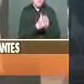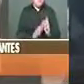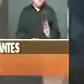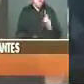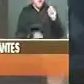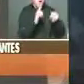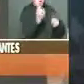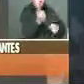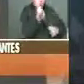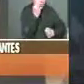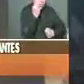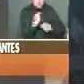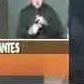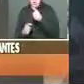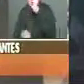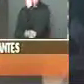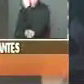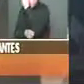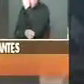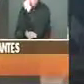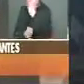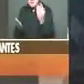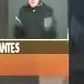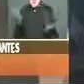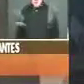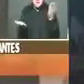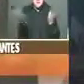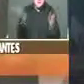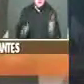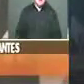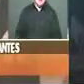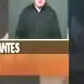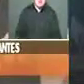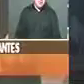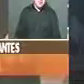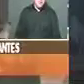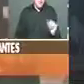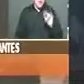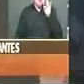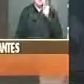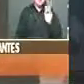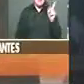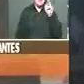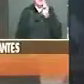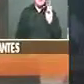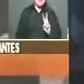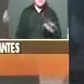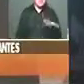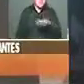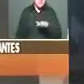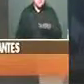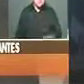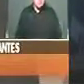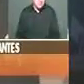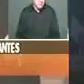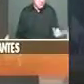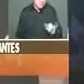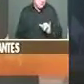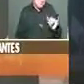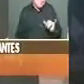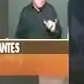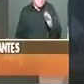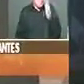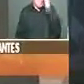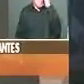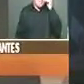en armas, otros en política, con todas las ventajas para llegar al poder al estilo venezolano, que entre otras cosas hace parte de los países,